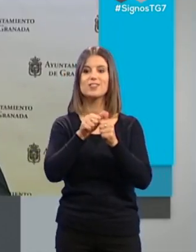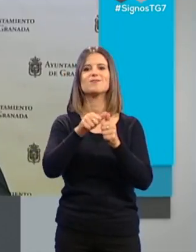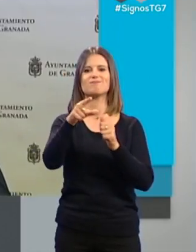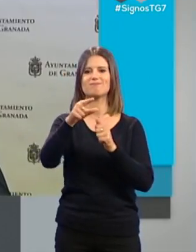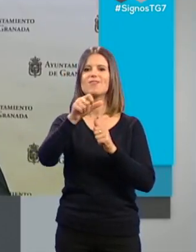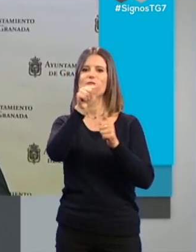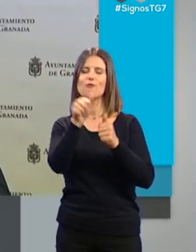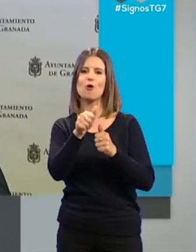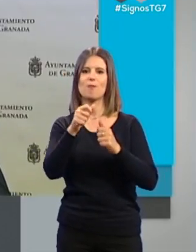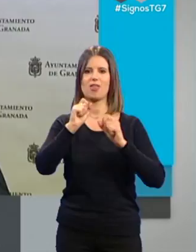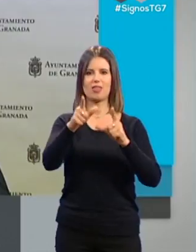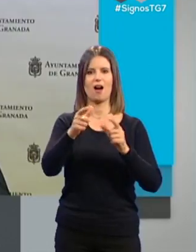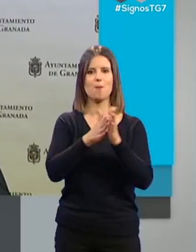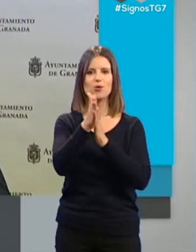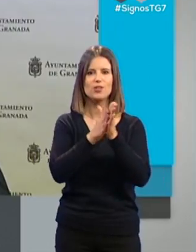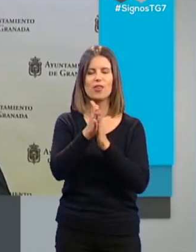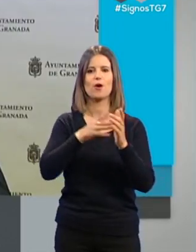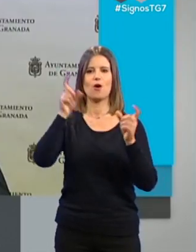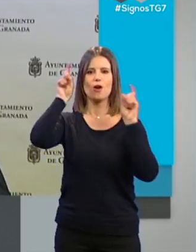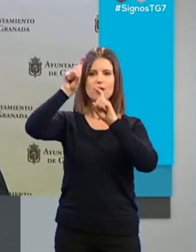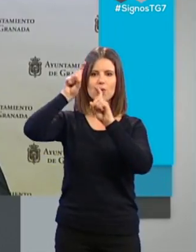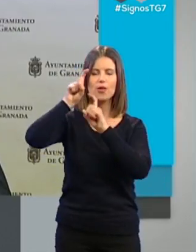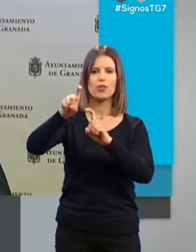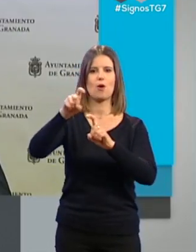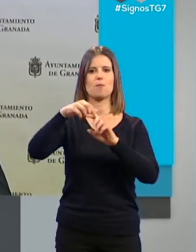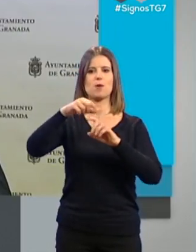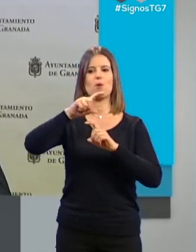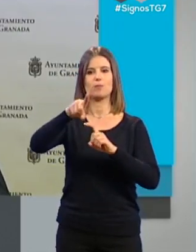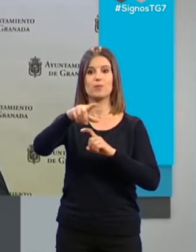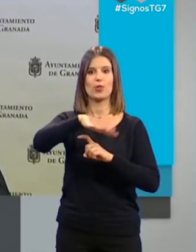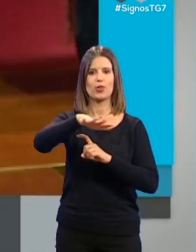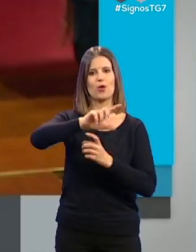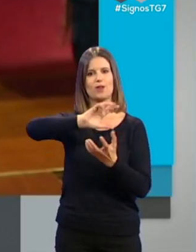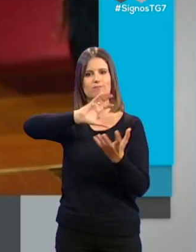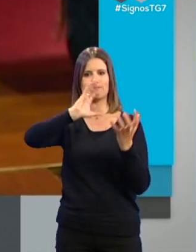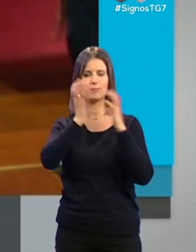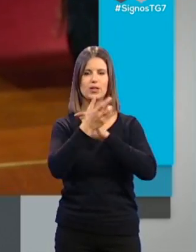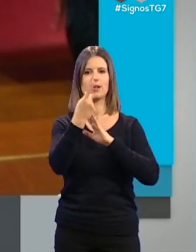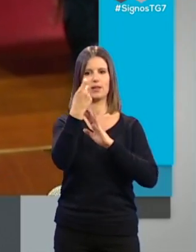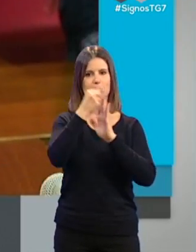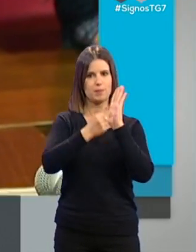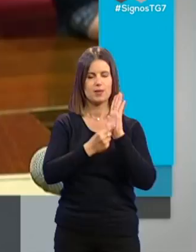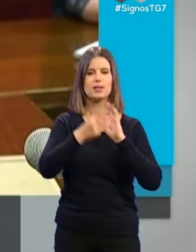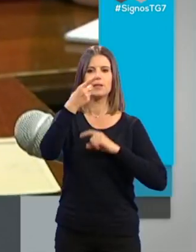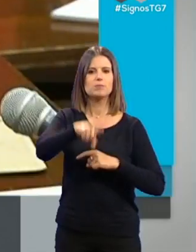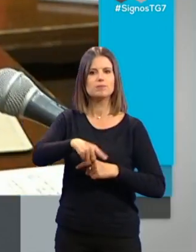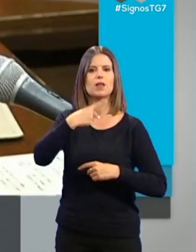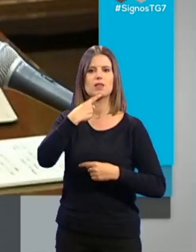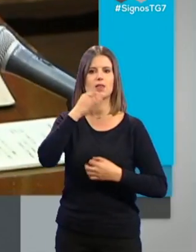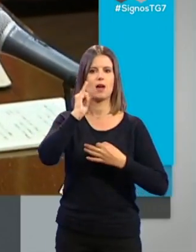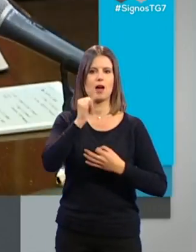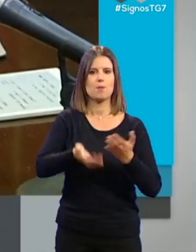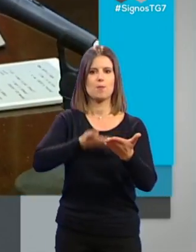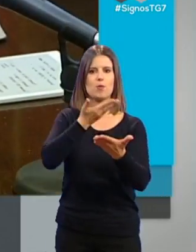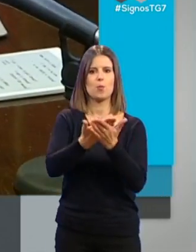incentivar tanto la formación, la educación y sobre todo transformar una zona que necesita de medidas. También ha afirmado que se trata de una